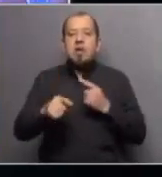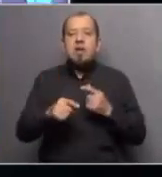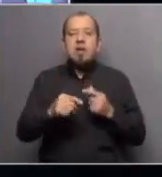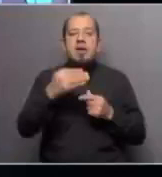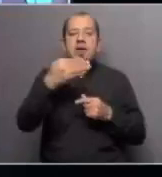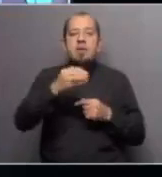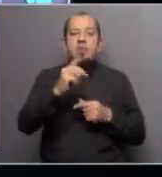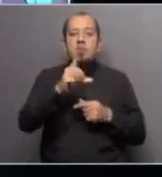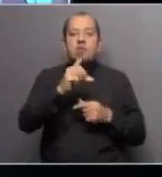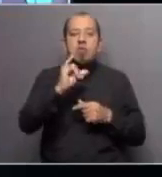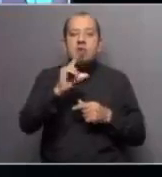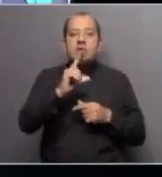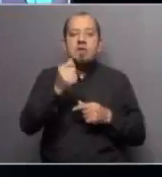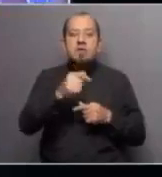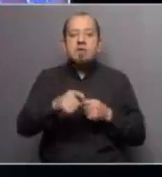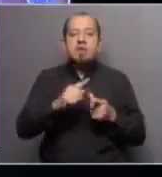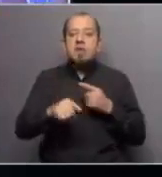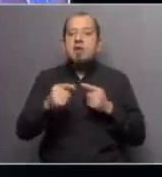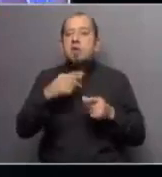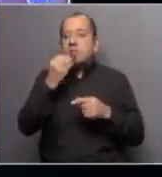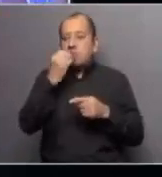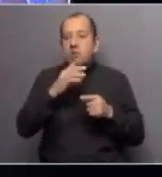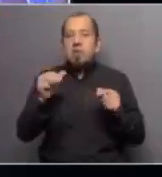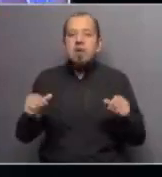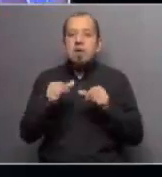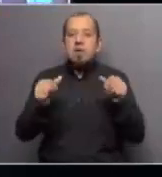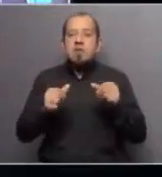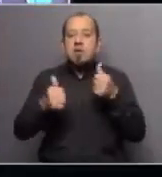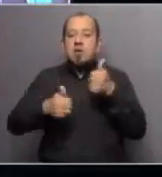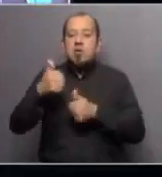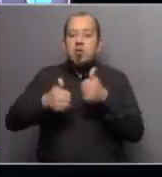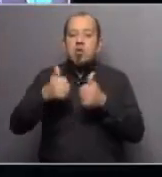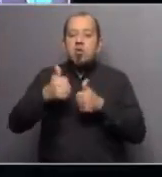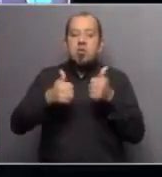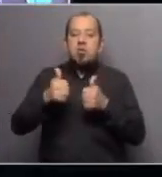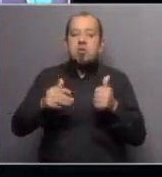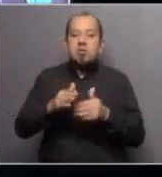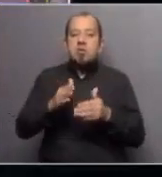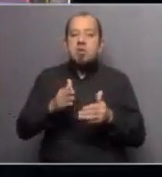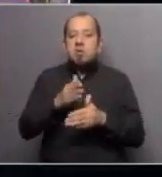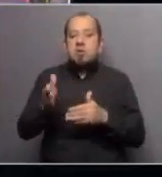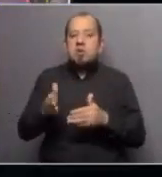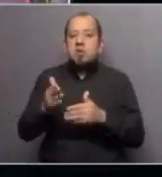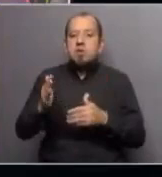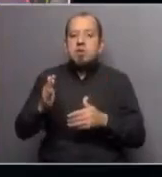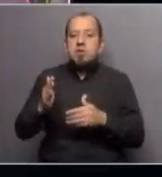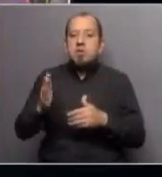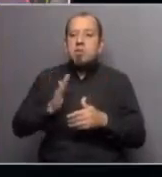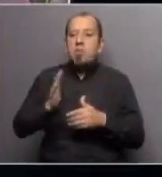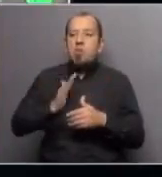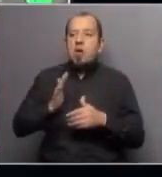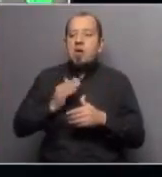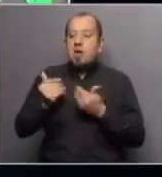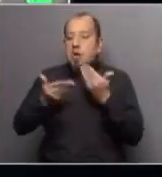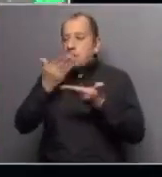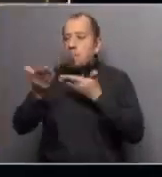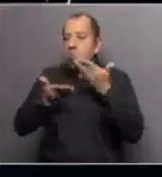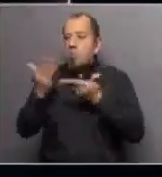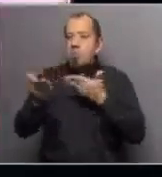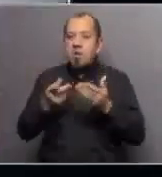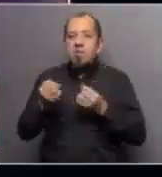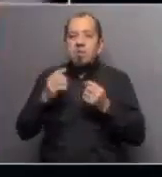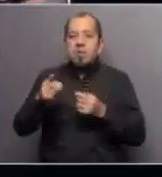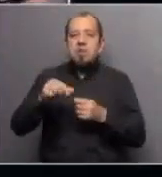mujeres, entonces lo mejor iba a ser hacer un concurso paralelo de mujeres, de murgas de mujeres, por ellas, porque si no nunca van a